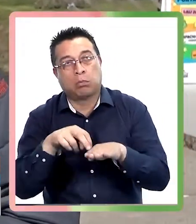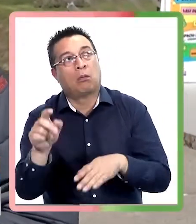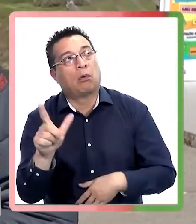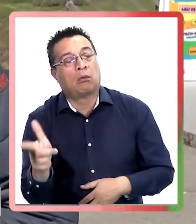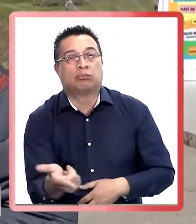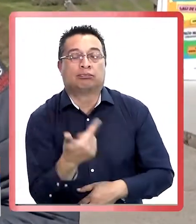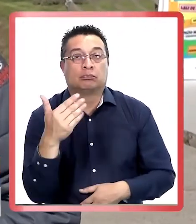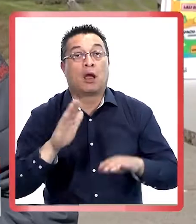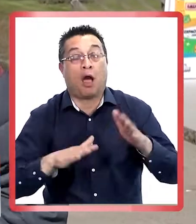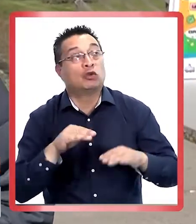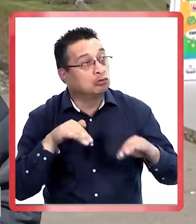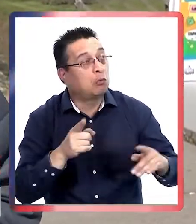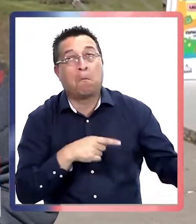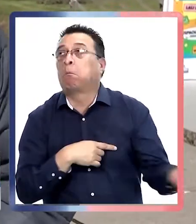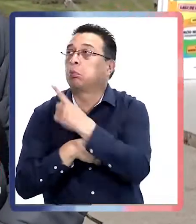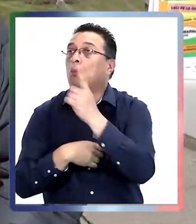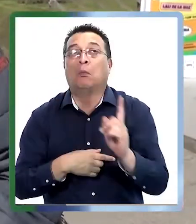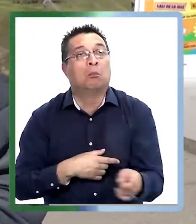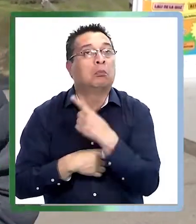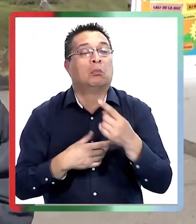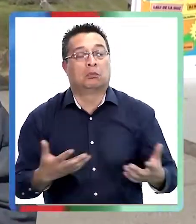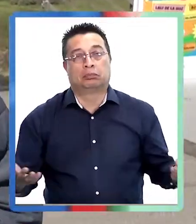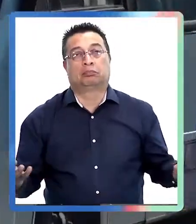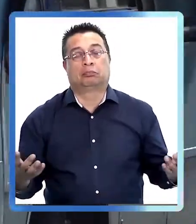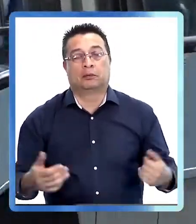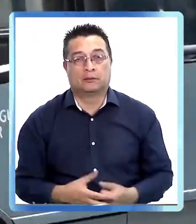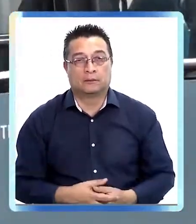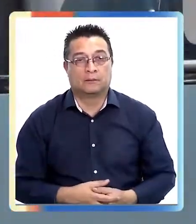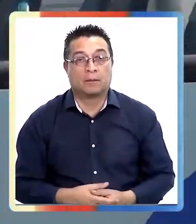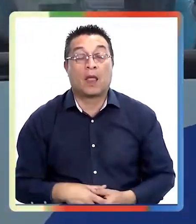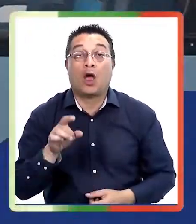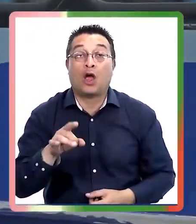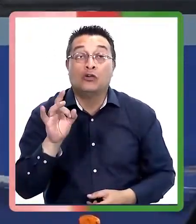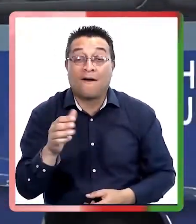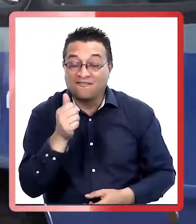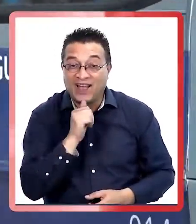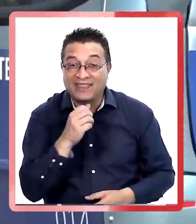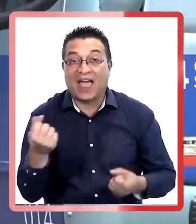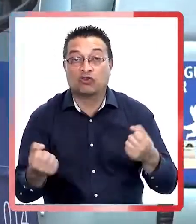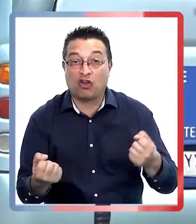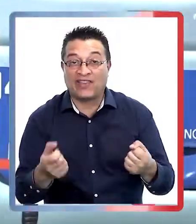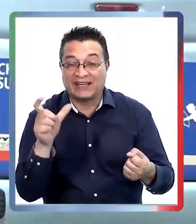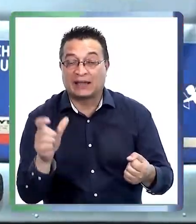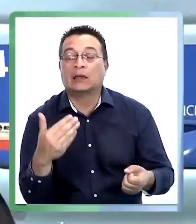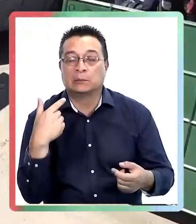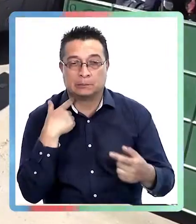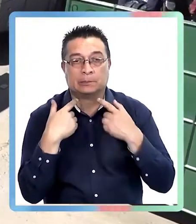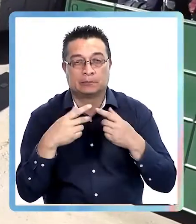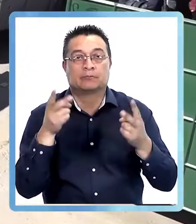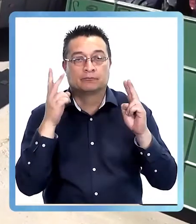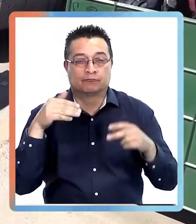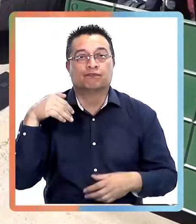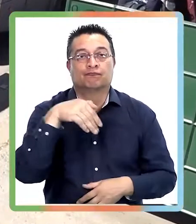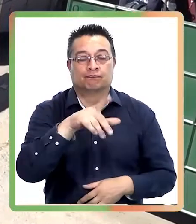paraderos. Y a veces ni siquiera se detienen, o sea, llegan y pasan solamente. No solo la falta de choferes ha mermado el recorrido